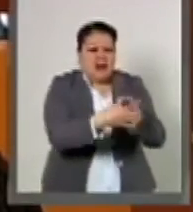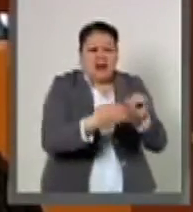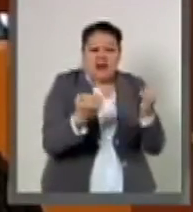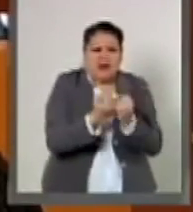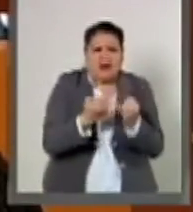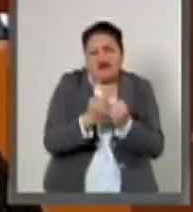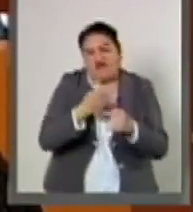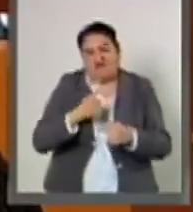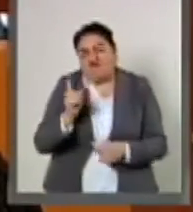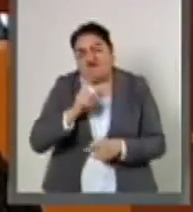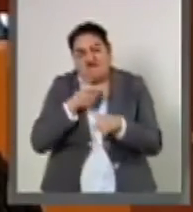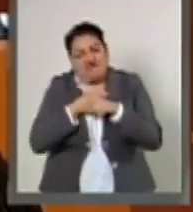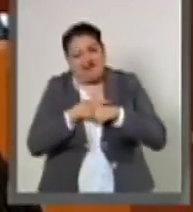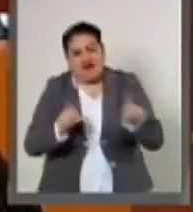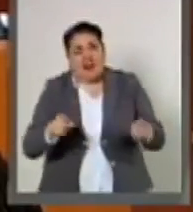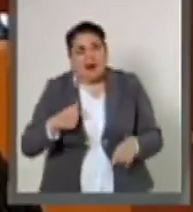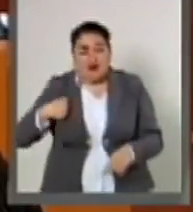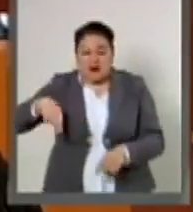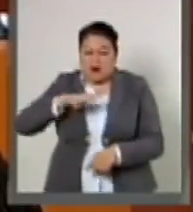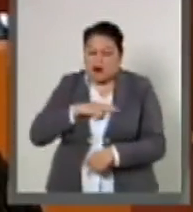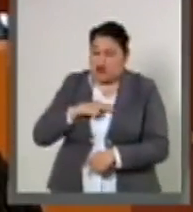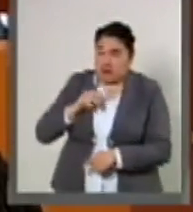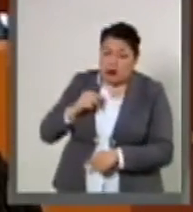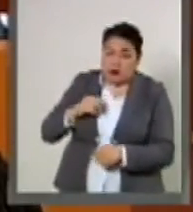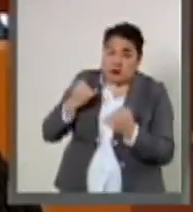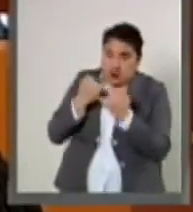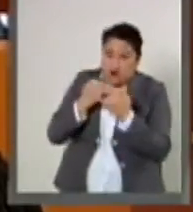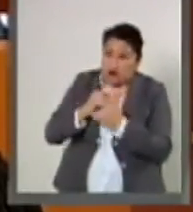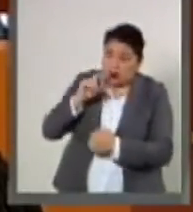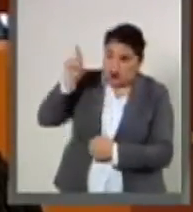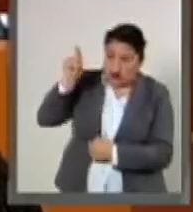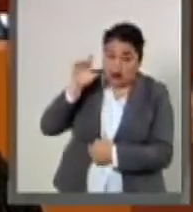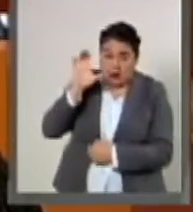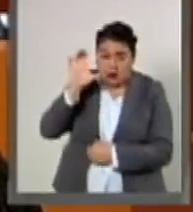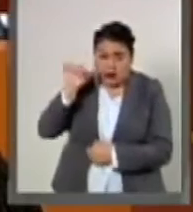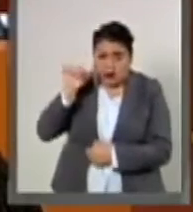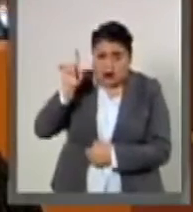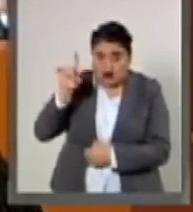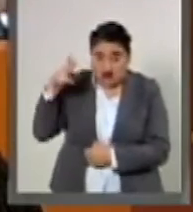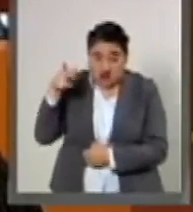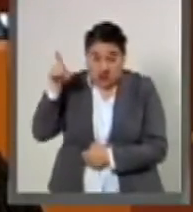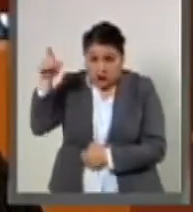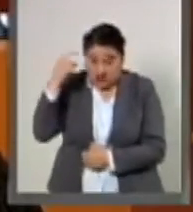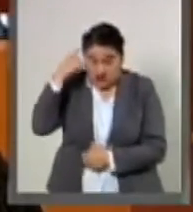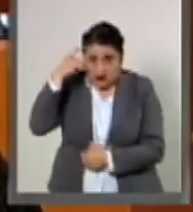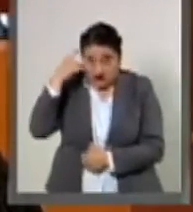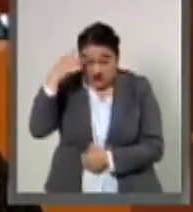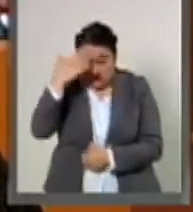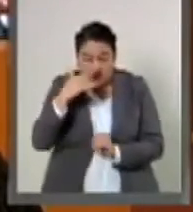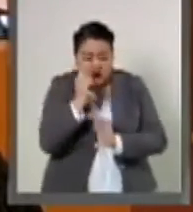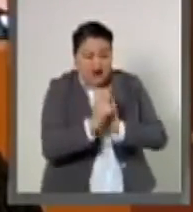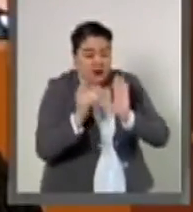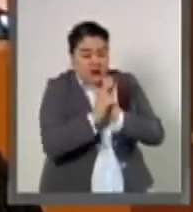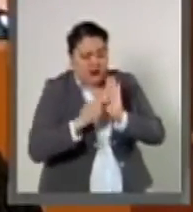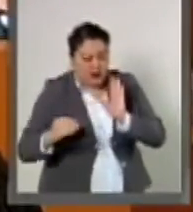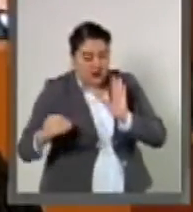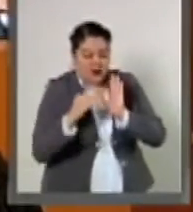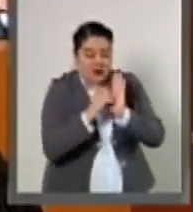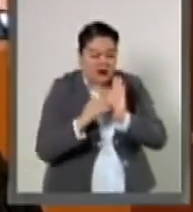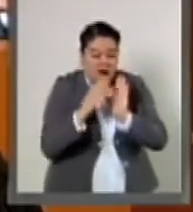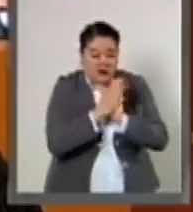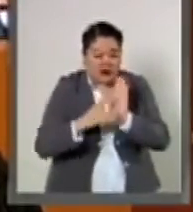por viudez. Para la Comisión Nacional de Derechos Humanos, este tipo de supuestos en la ley